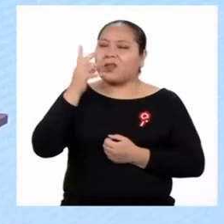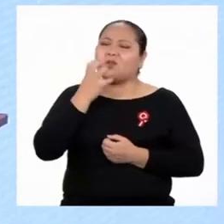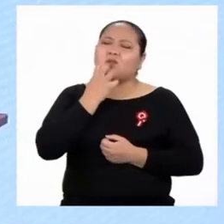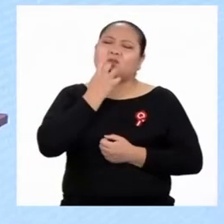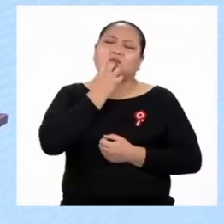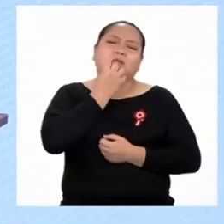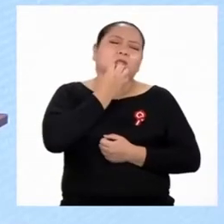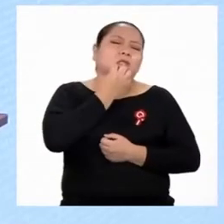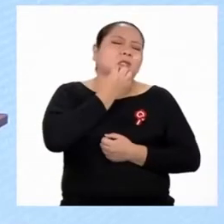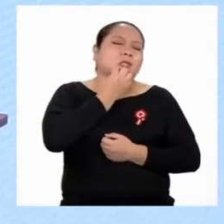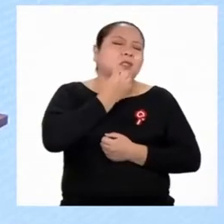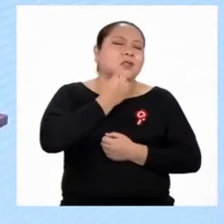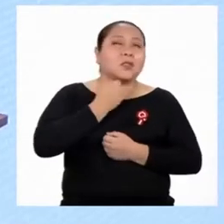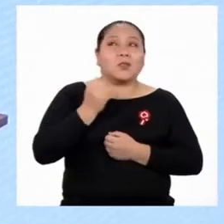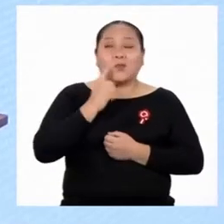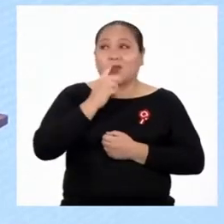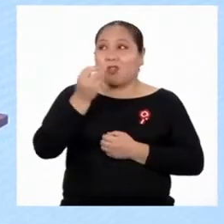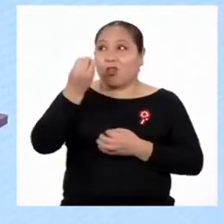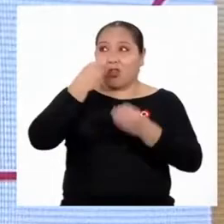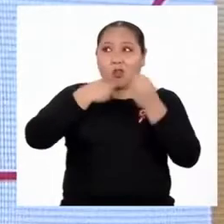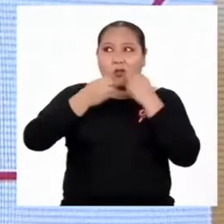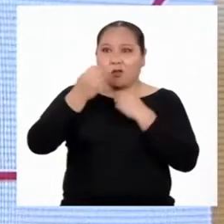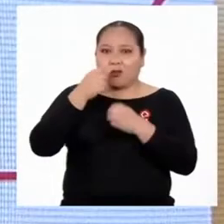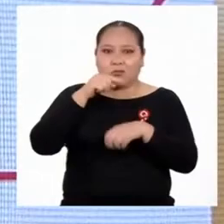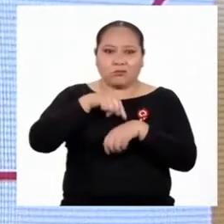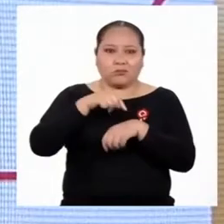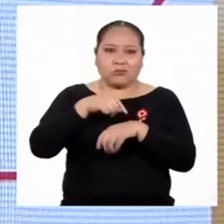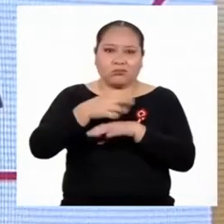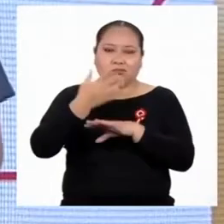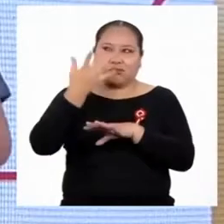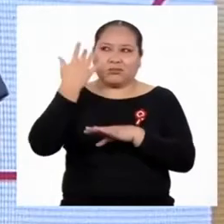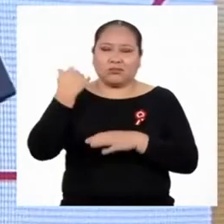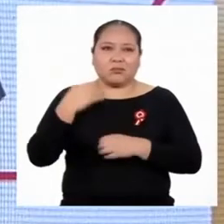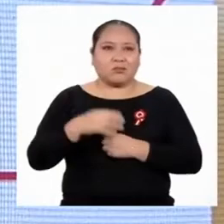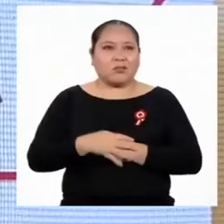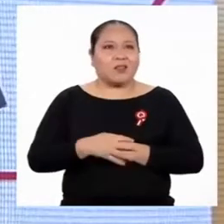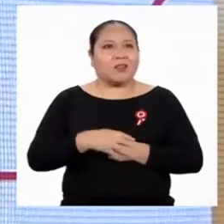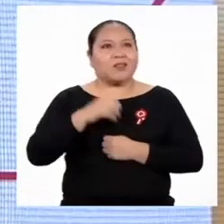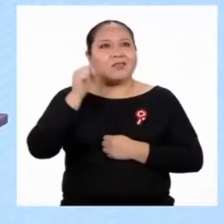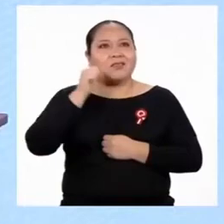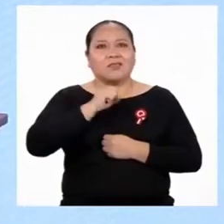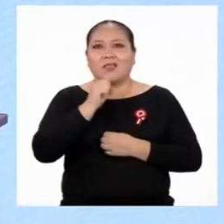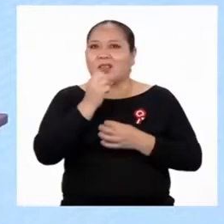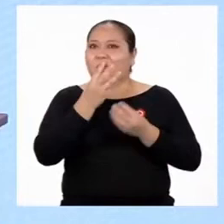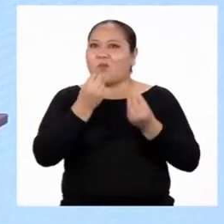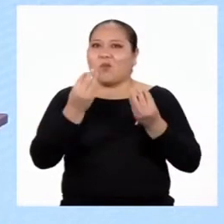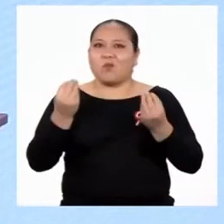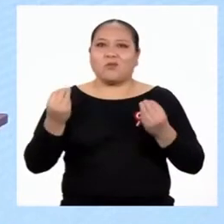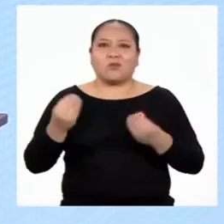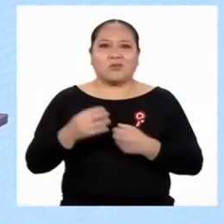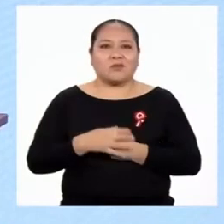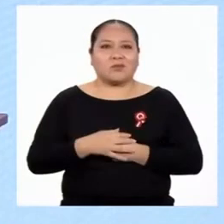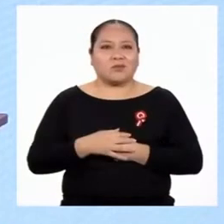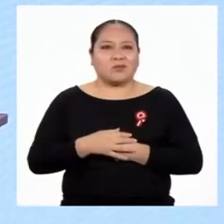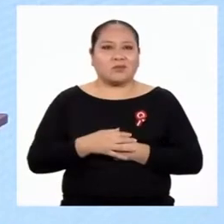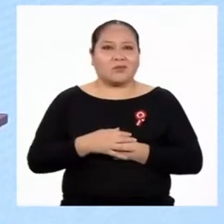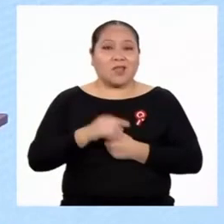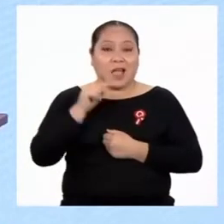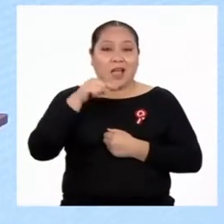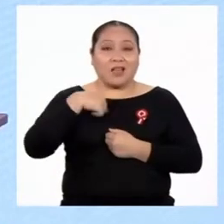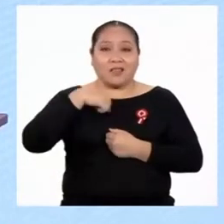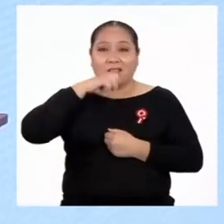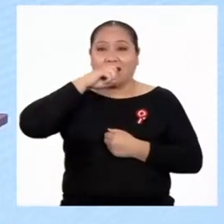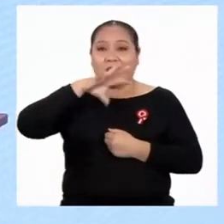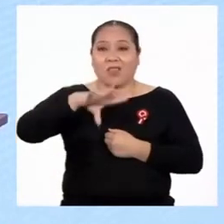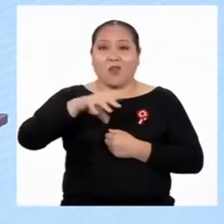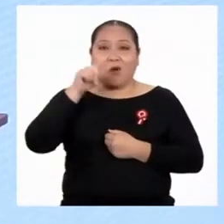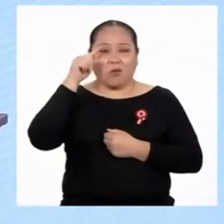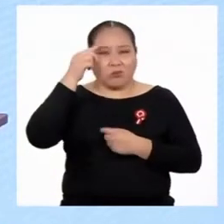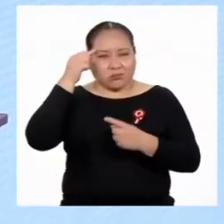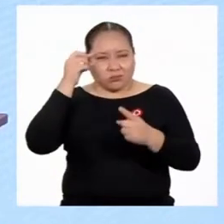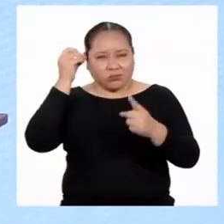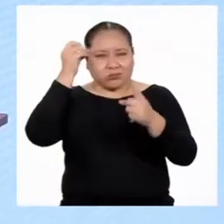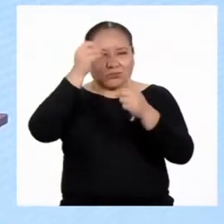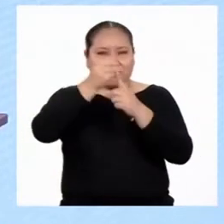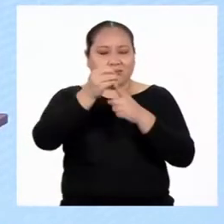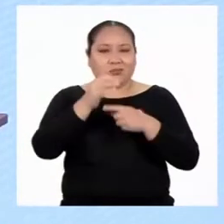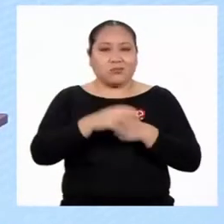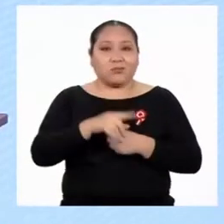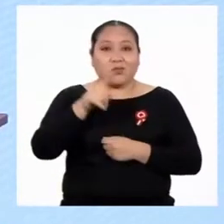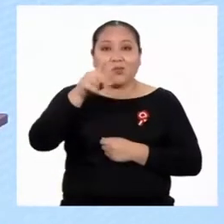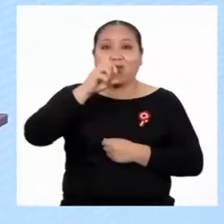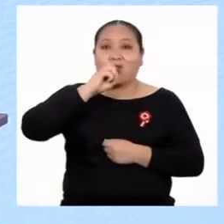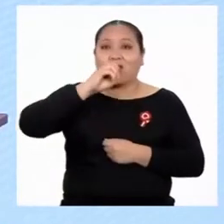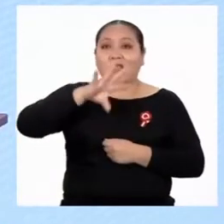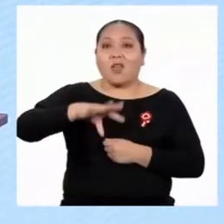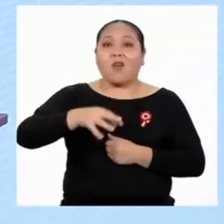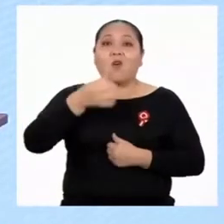extrañes porque no lo comes hace mucho? Claro, varios. Entonces te planteo un reto.